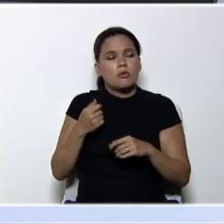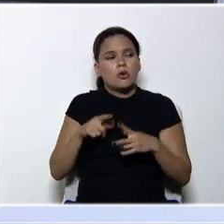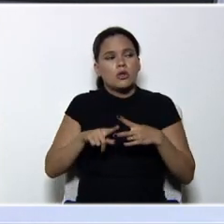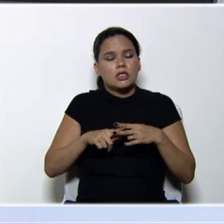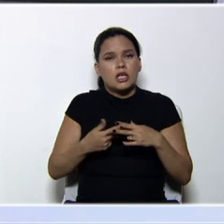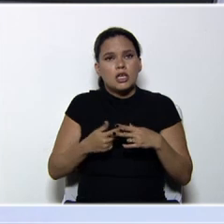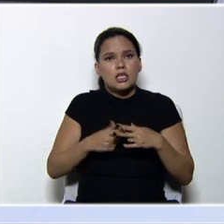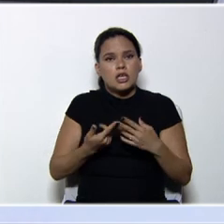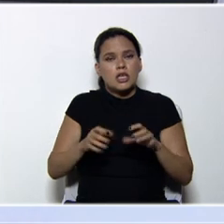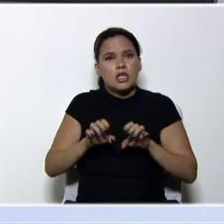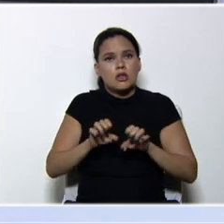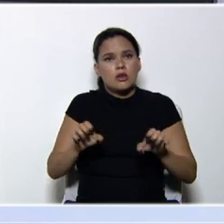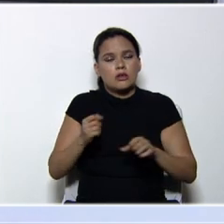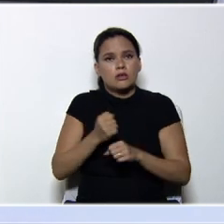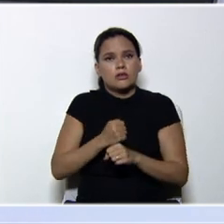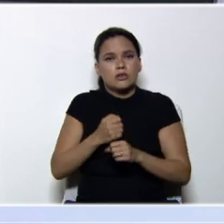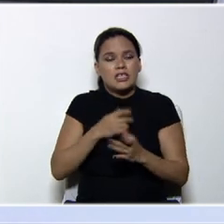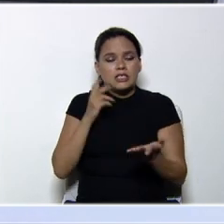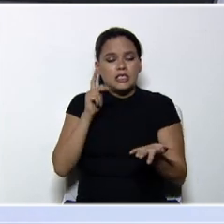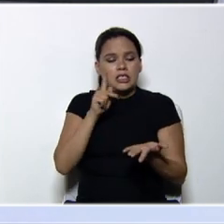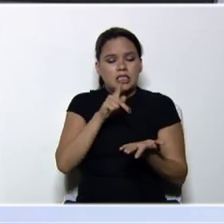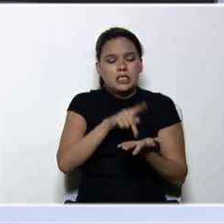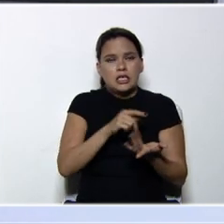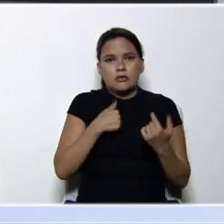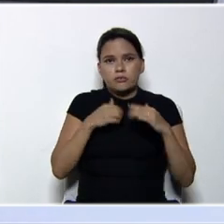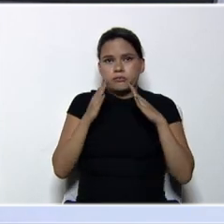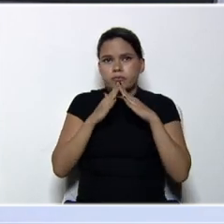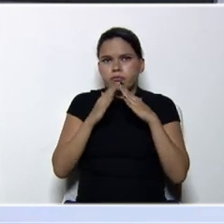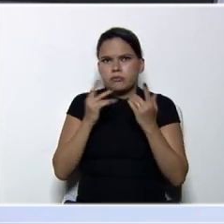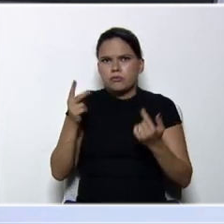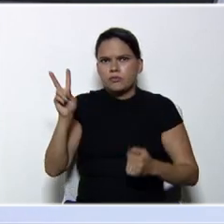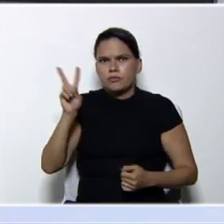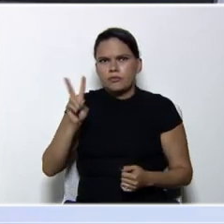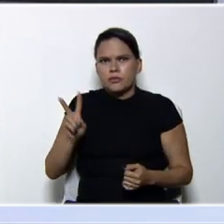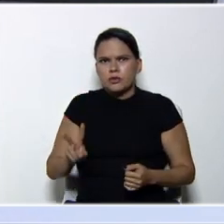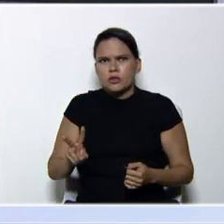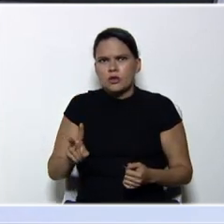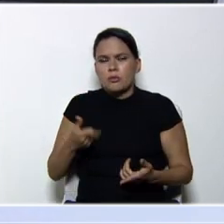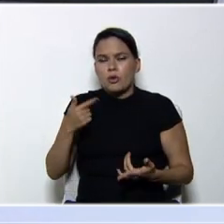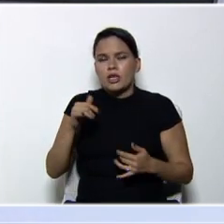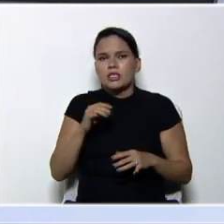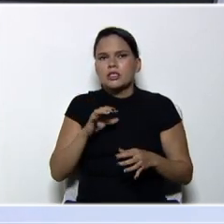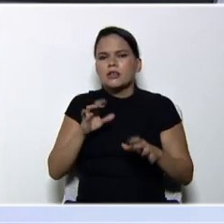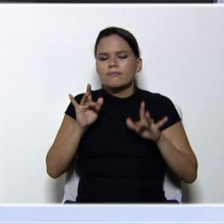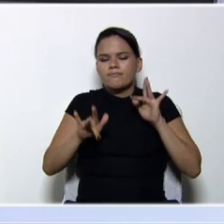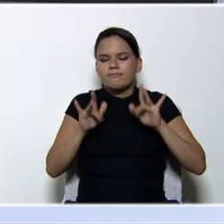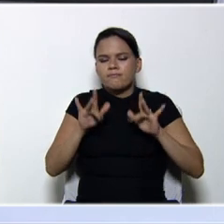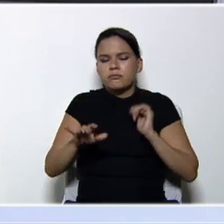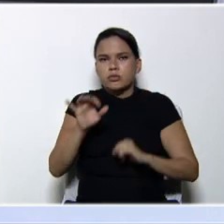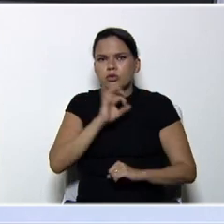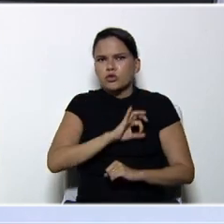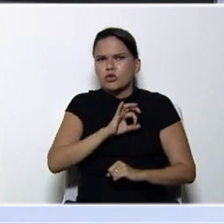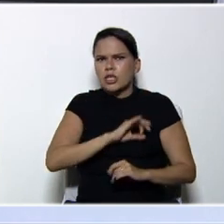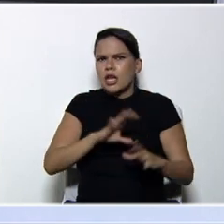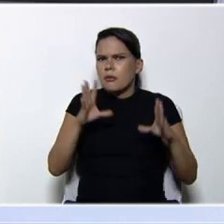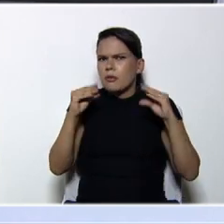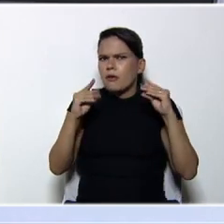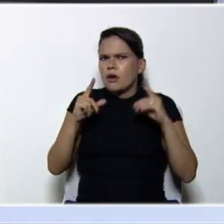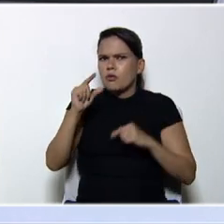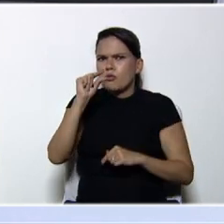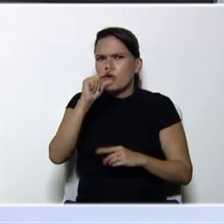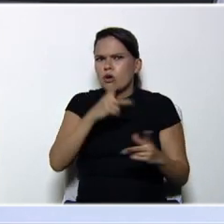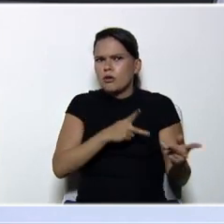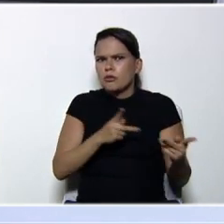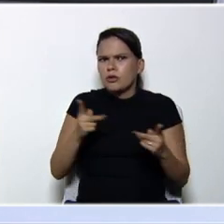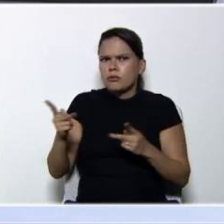laboral lleguen a los hogares venezolanos a través de esas redes sociales. Y para hablar un poco de ello, les voy a